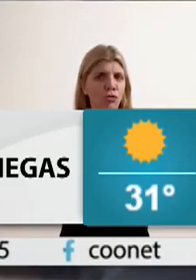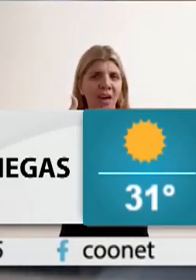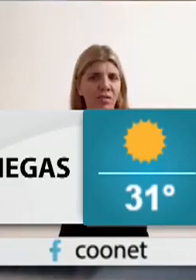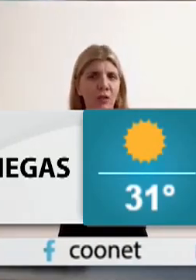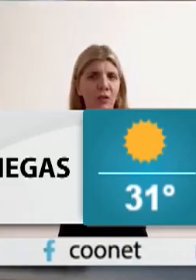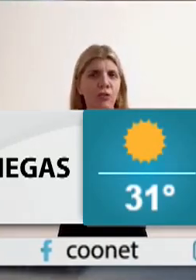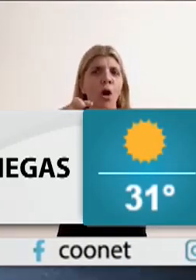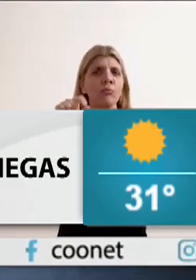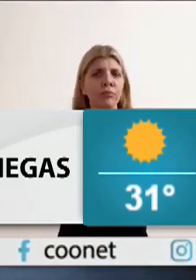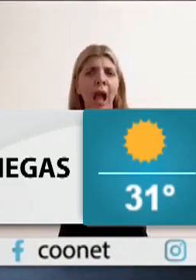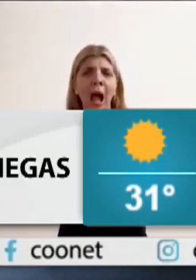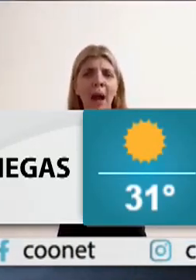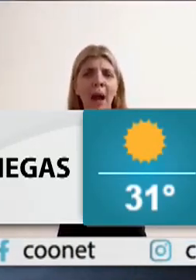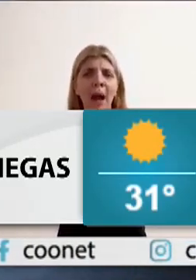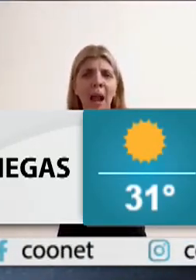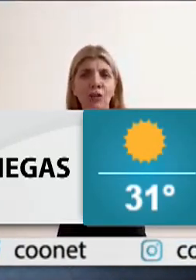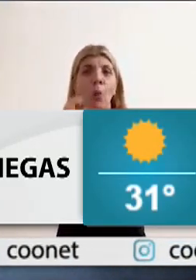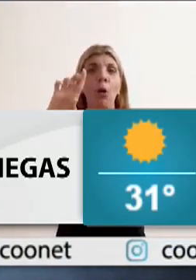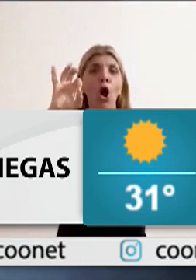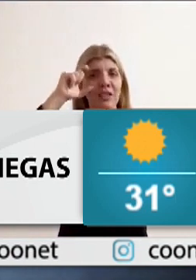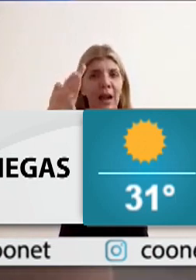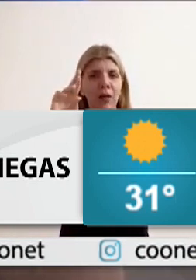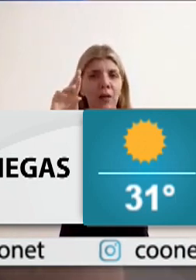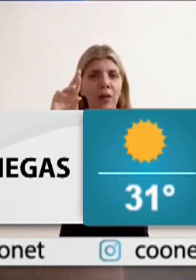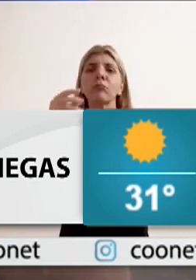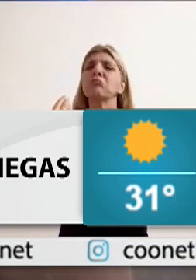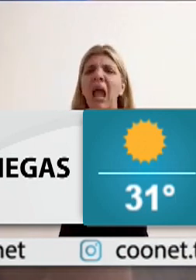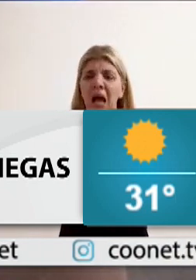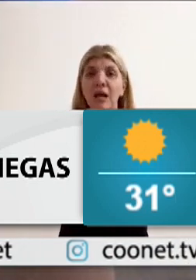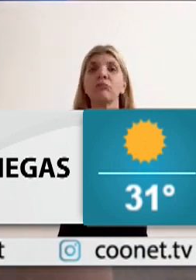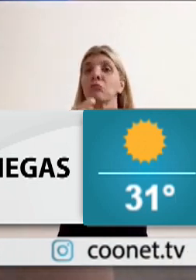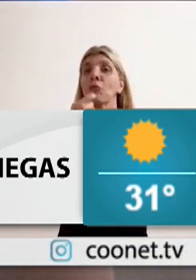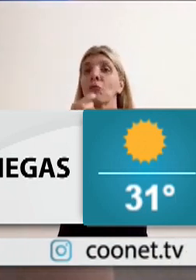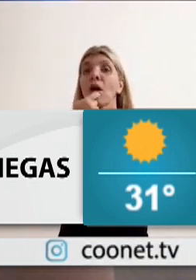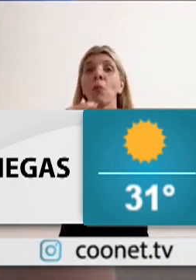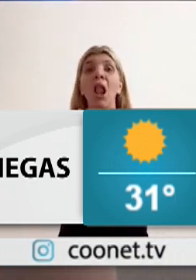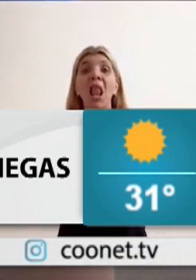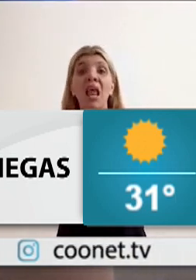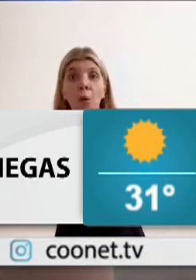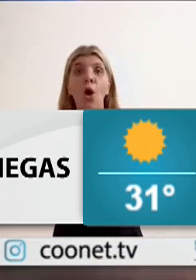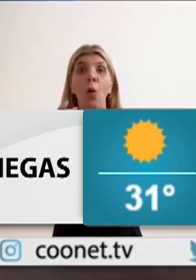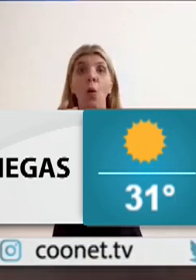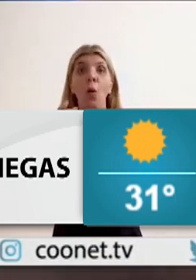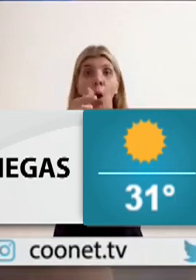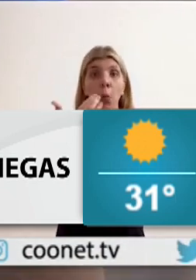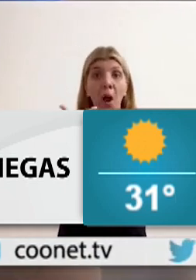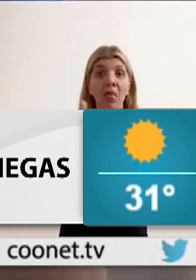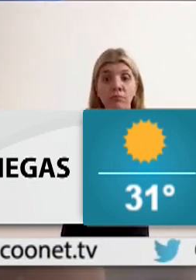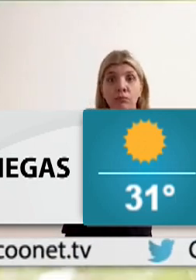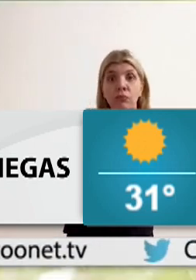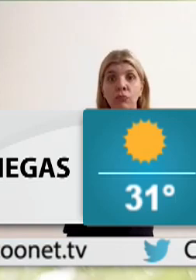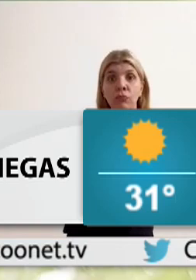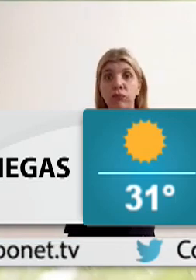Exactamente, que tantas veces es criticada. ¿Qué sensación tenés o qué significa para vos también esto? Para